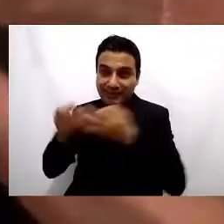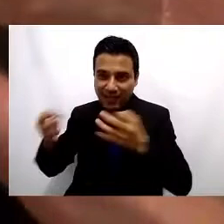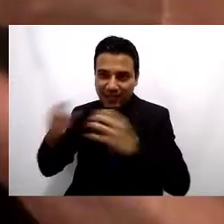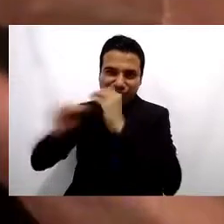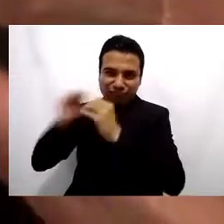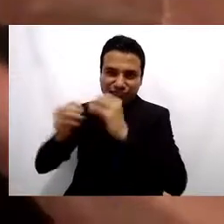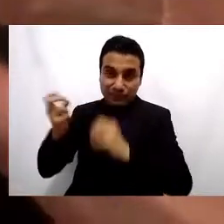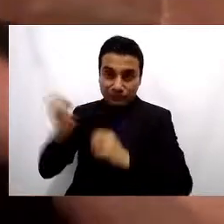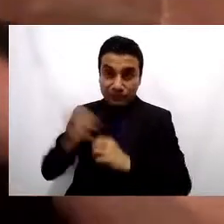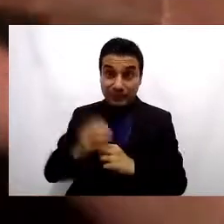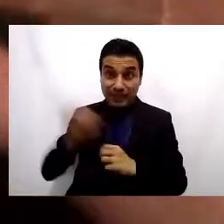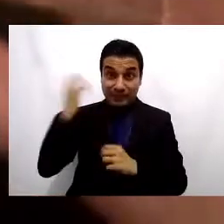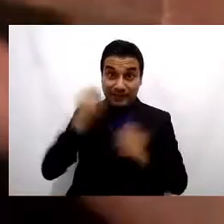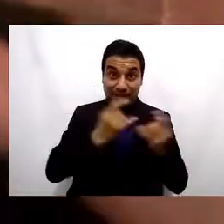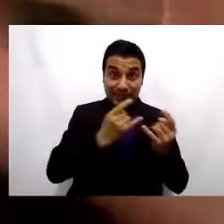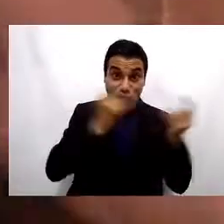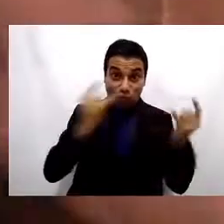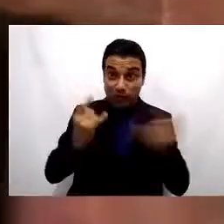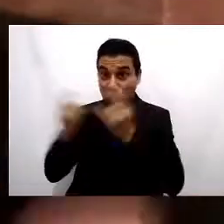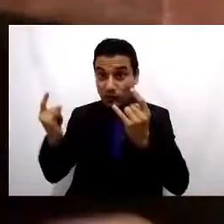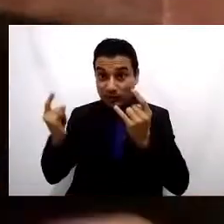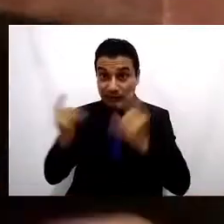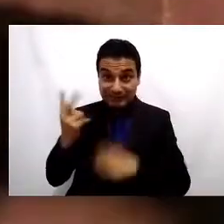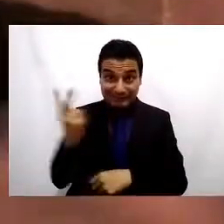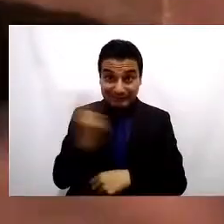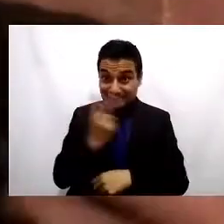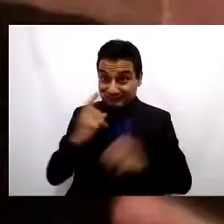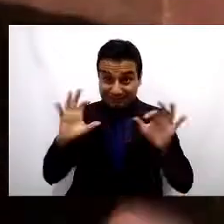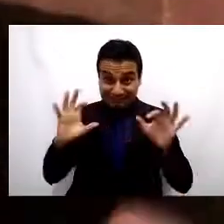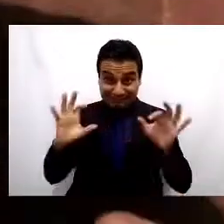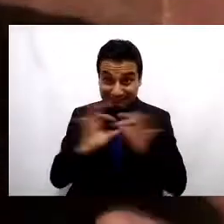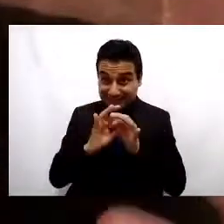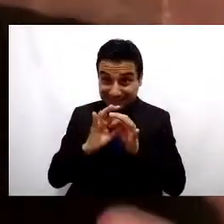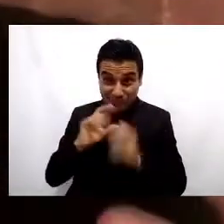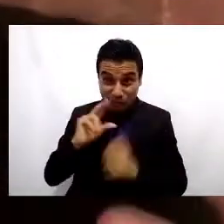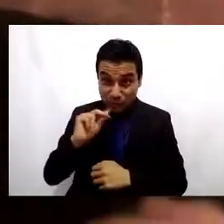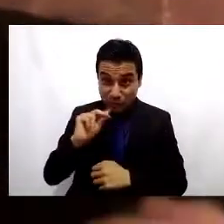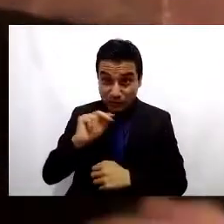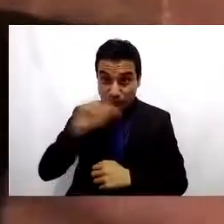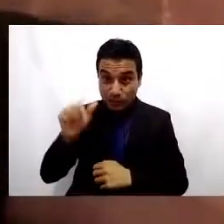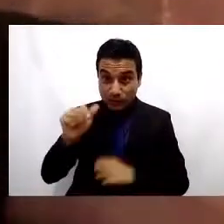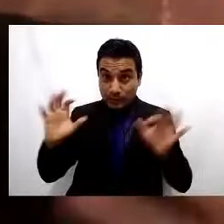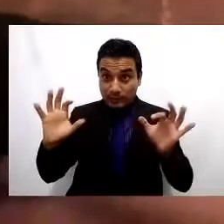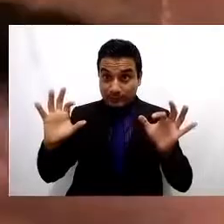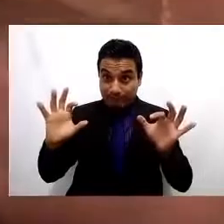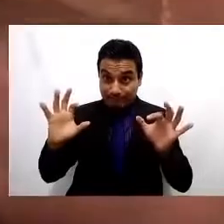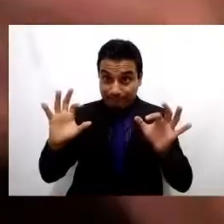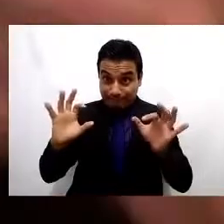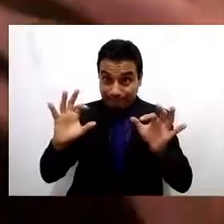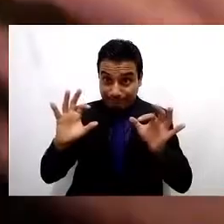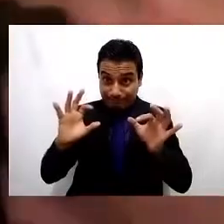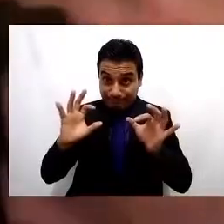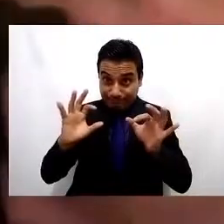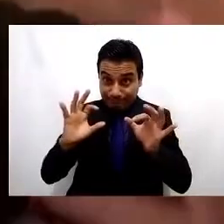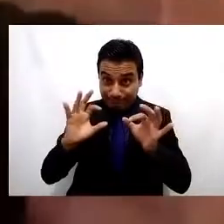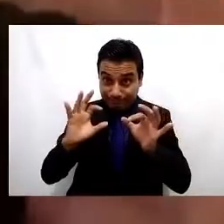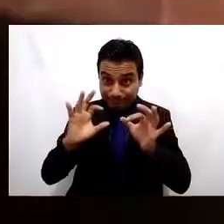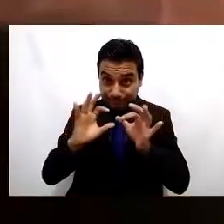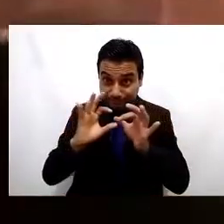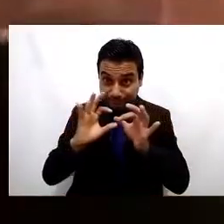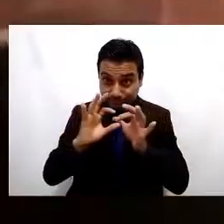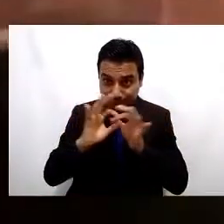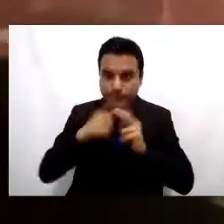elementos antes no relacionados, que estalla, que explota y que empieza a dar de sí, empieza a